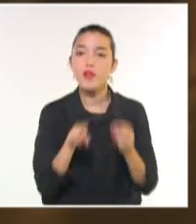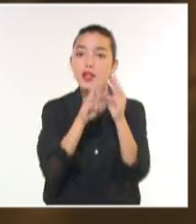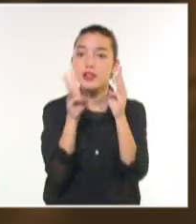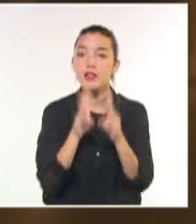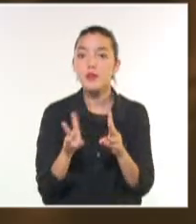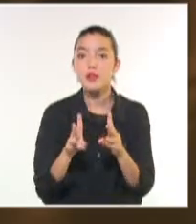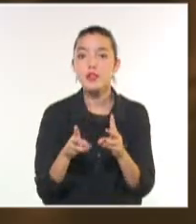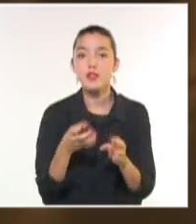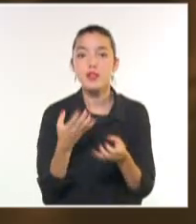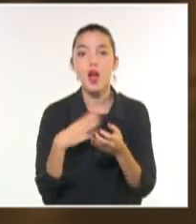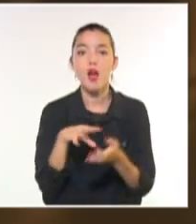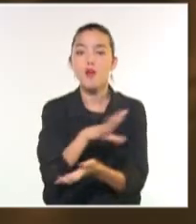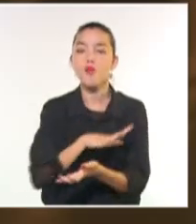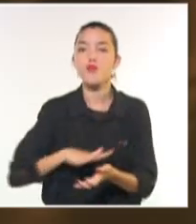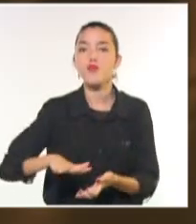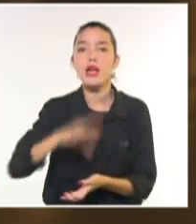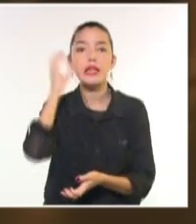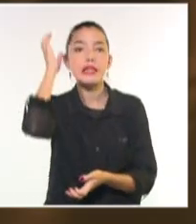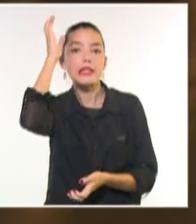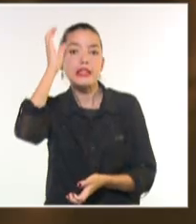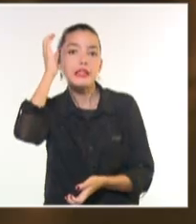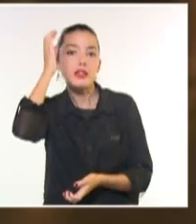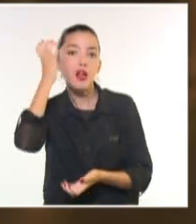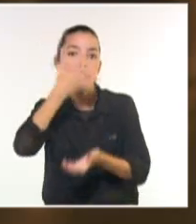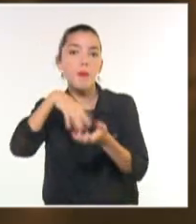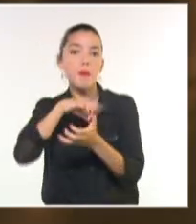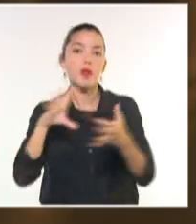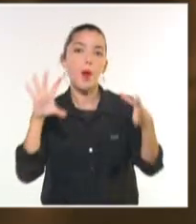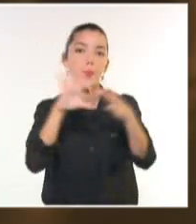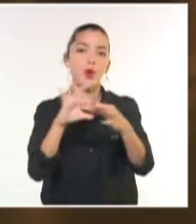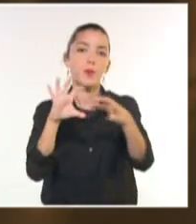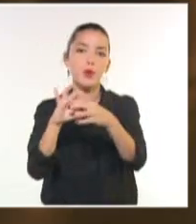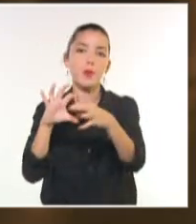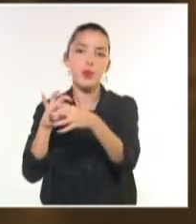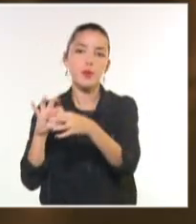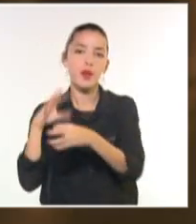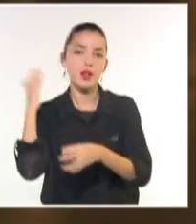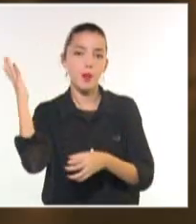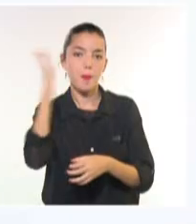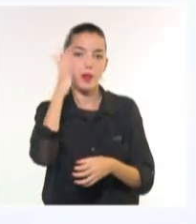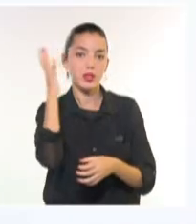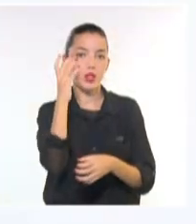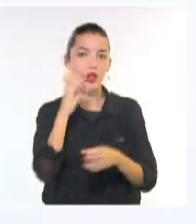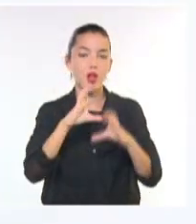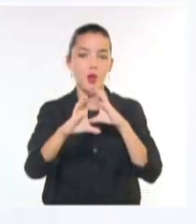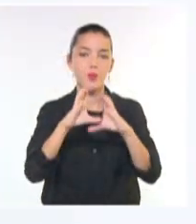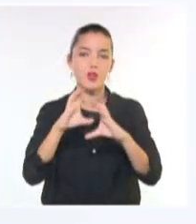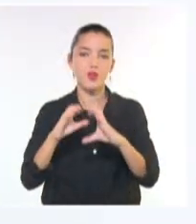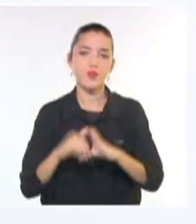crítico pueden ser un espacio para crear nuevas alianzas entre meteorología y comunicación.